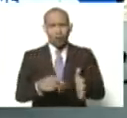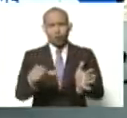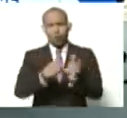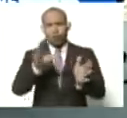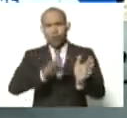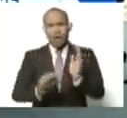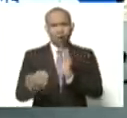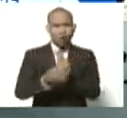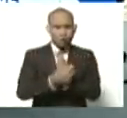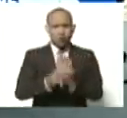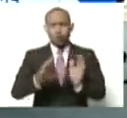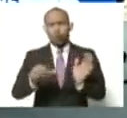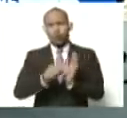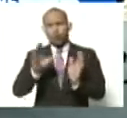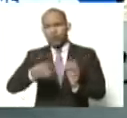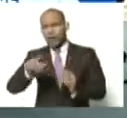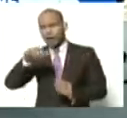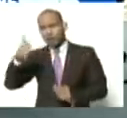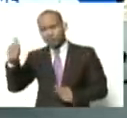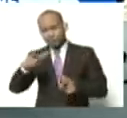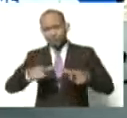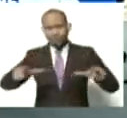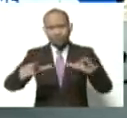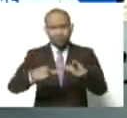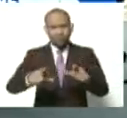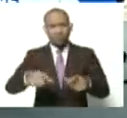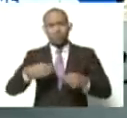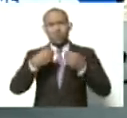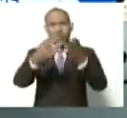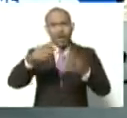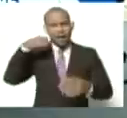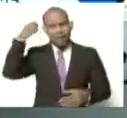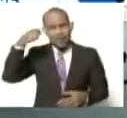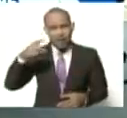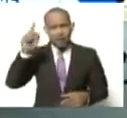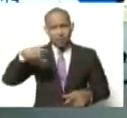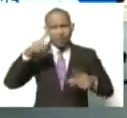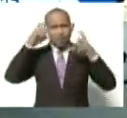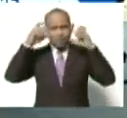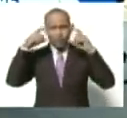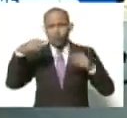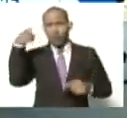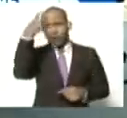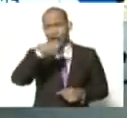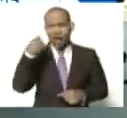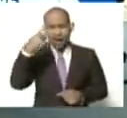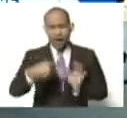los terroristas. Hemos dado sus videos, fotos, rostros,